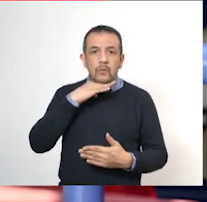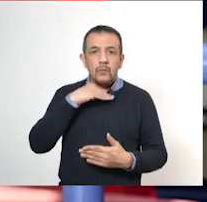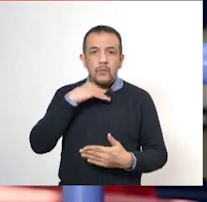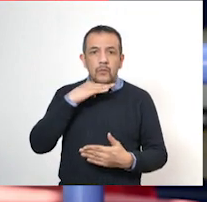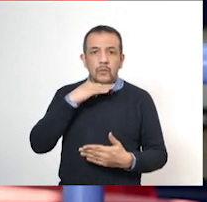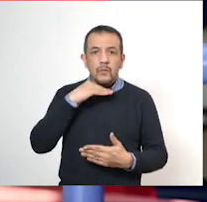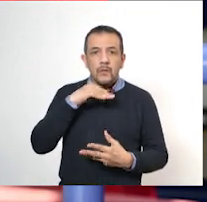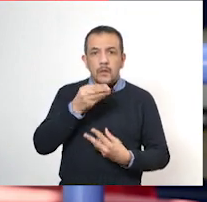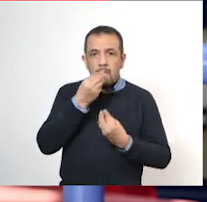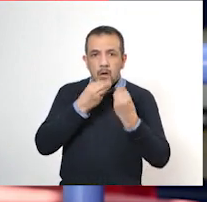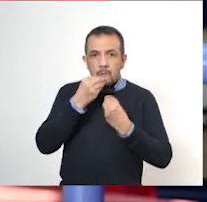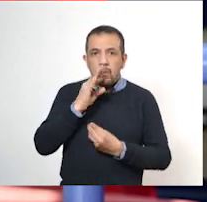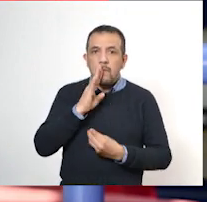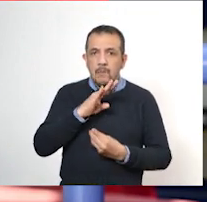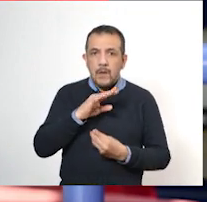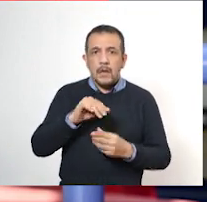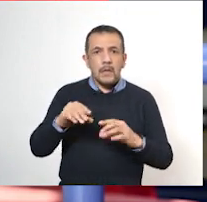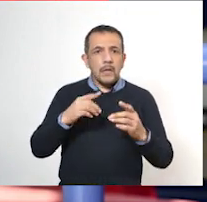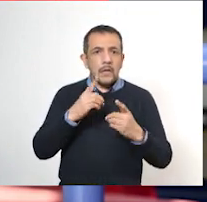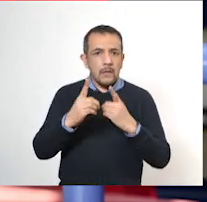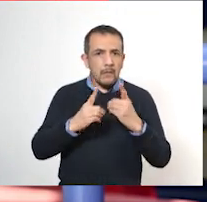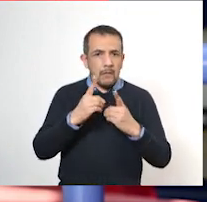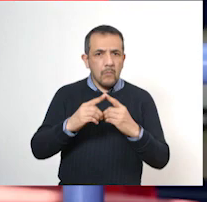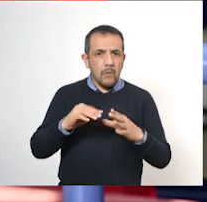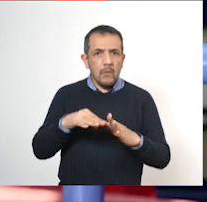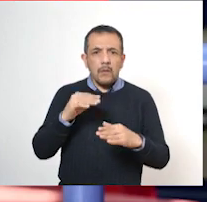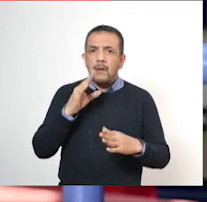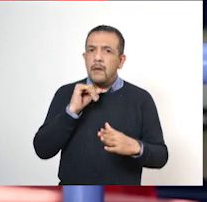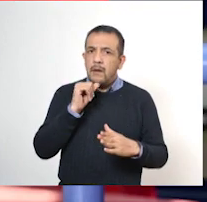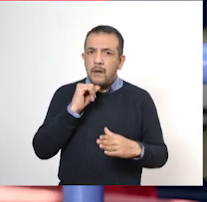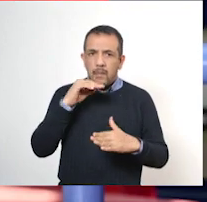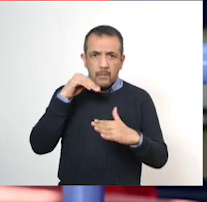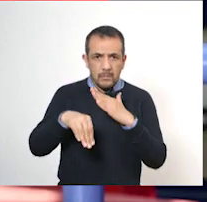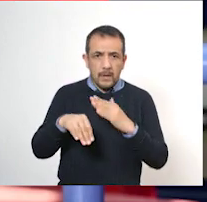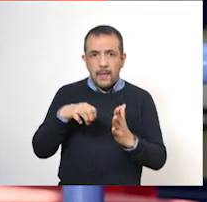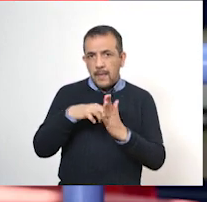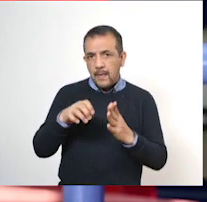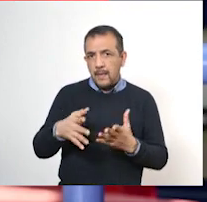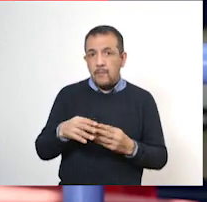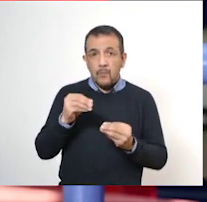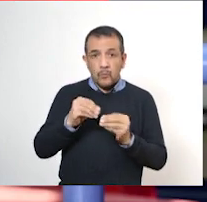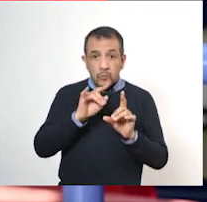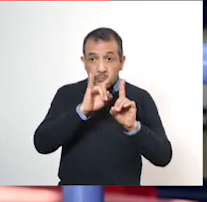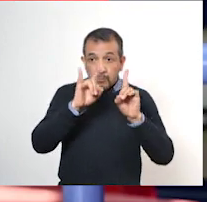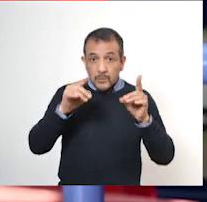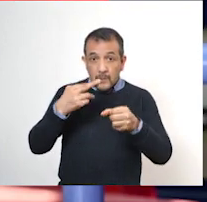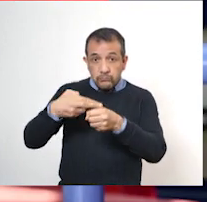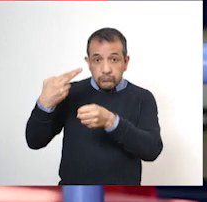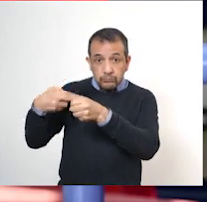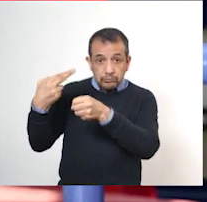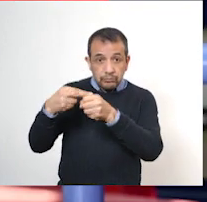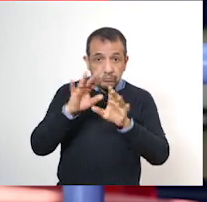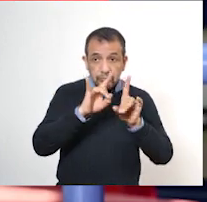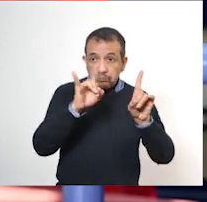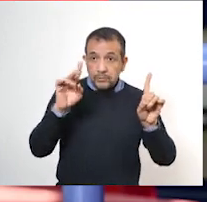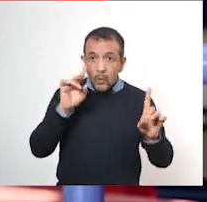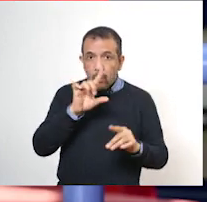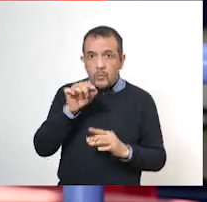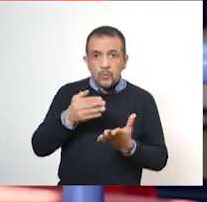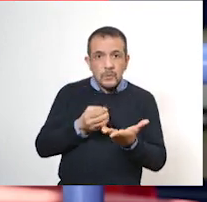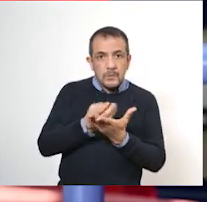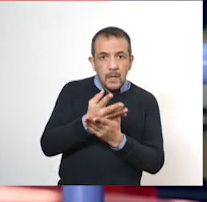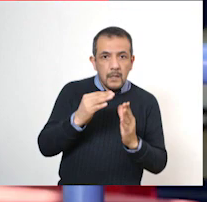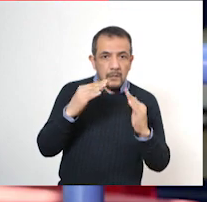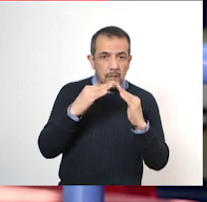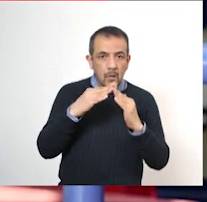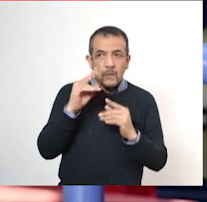alimentación inadecuada y a poca actividad física. Por ejemplo, un ambiente lleno de anuncios de refrescos. Piensa